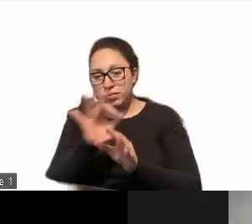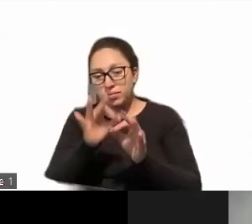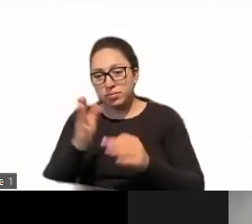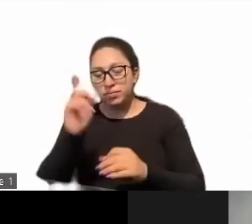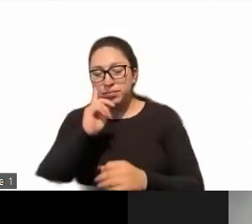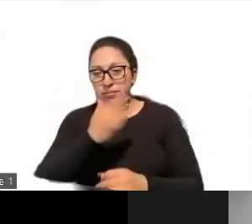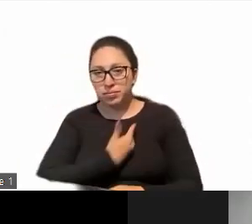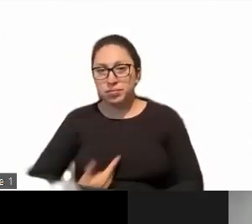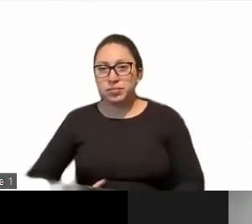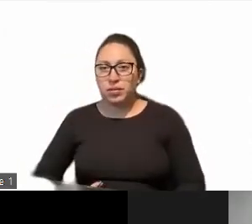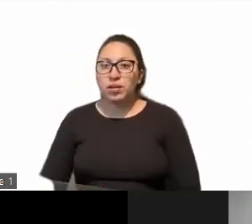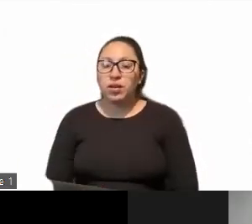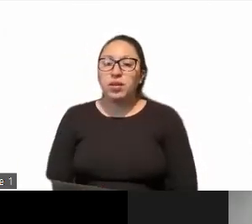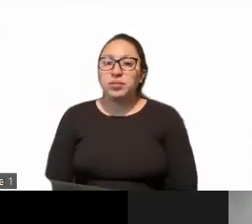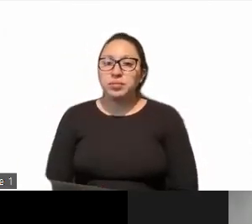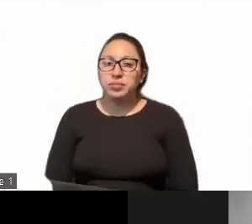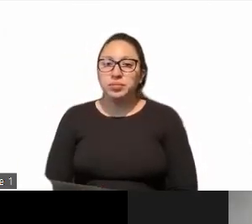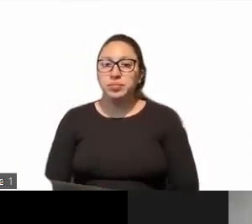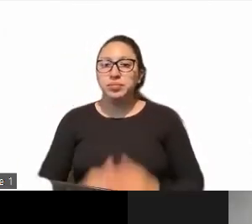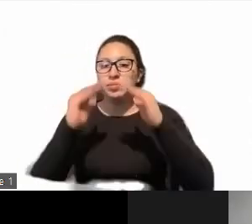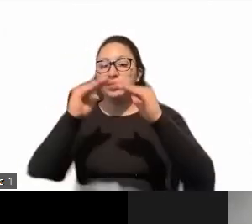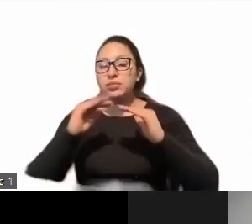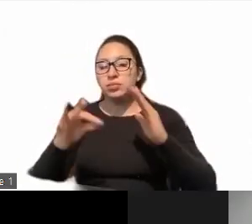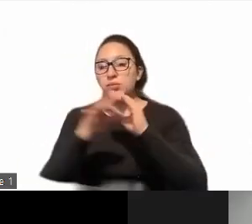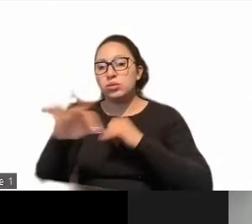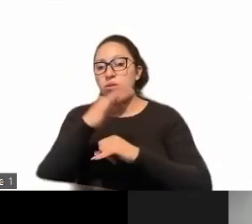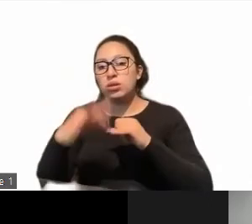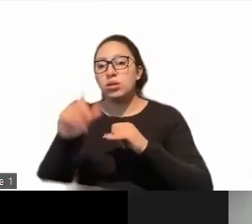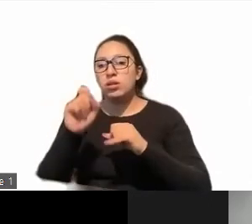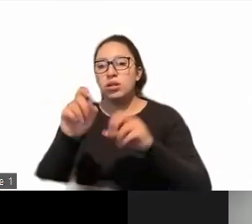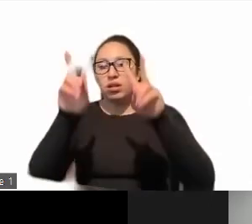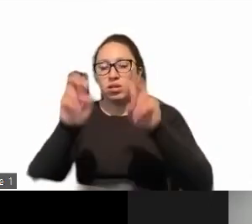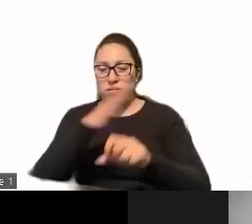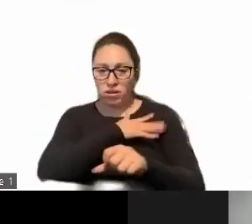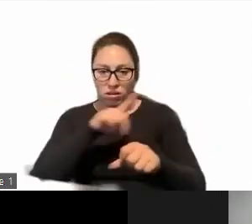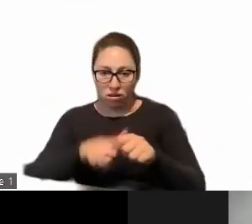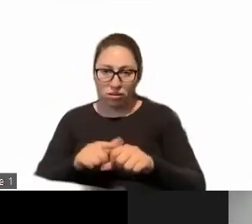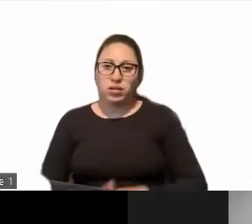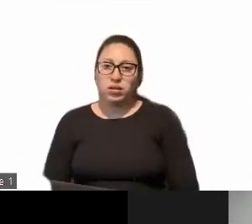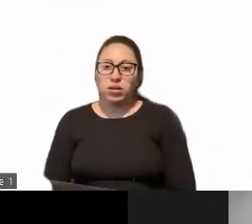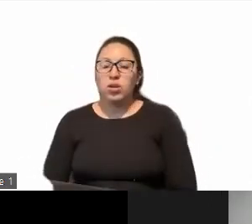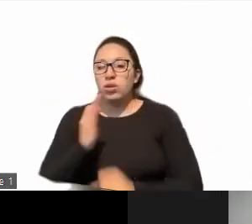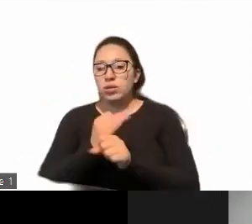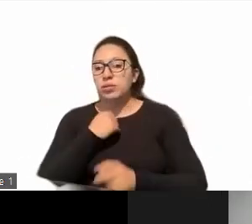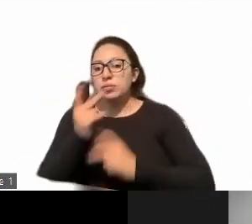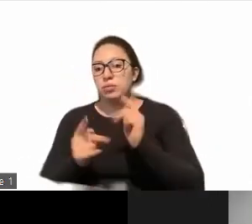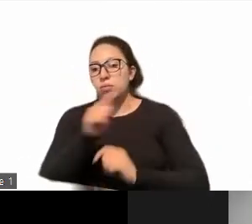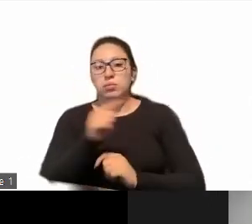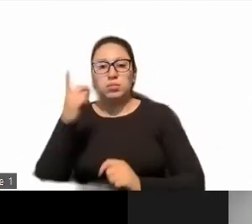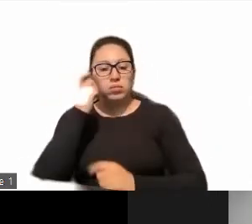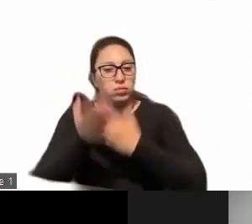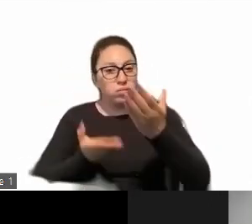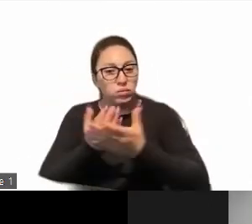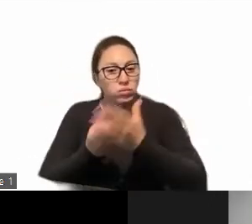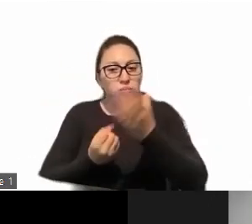Gracias, diputado secretario. El siguiente y último punto del orden del día es relativo a asuntos generales. ¿Alguna diputada o diputado desea plantear